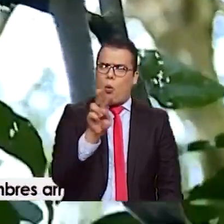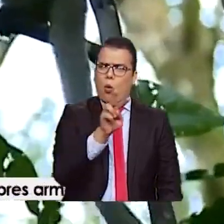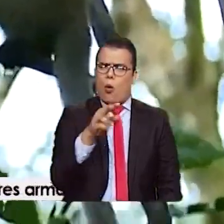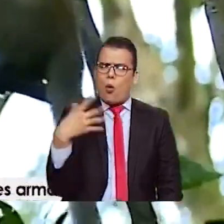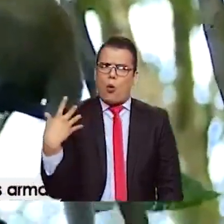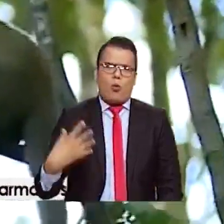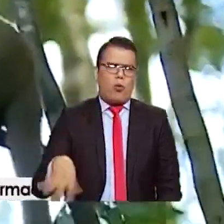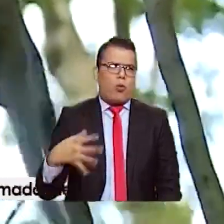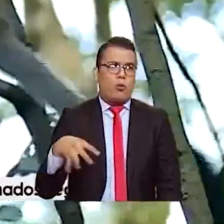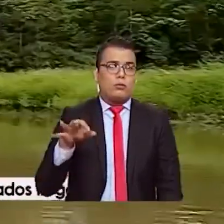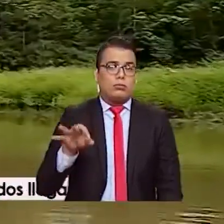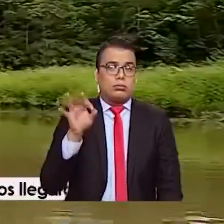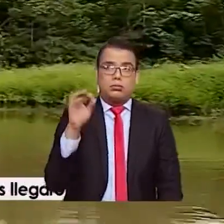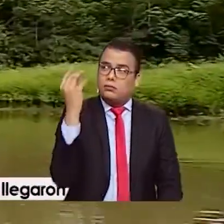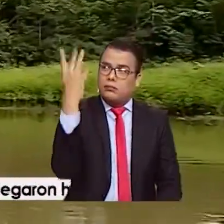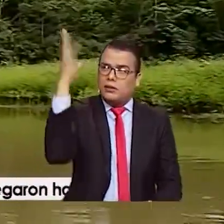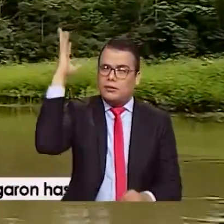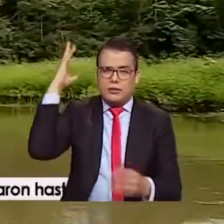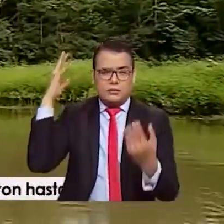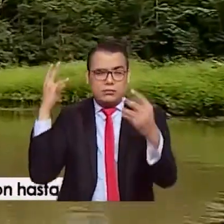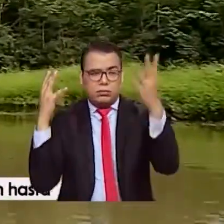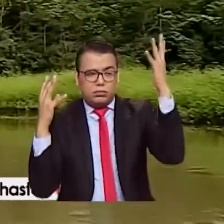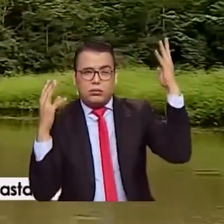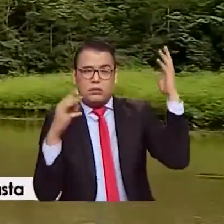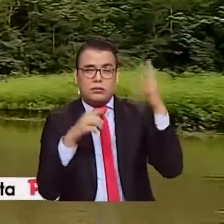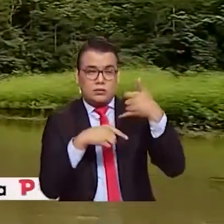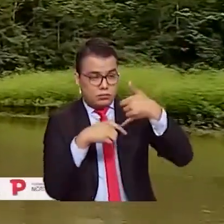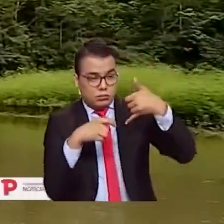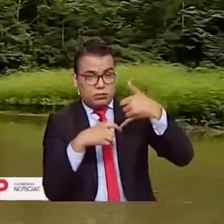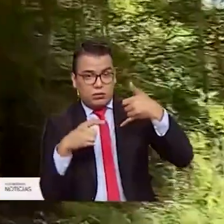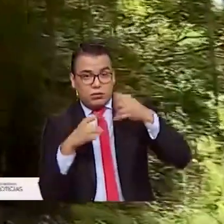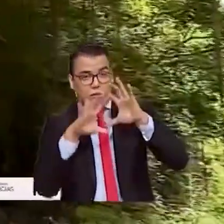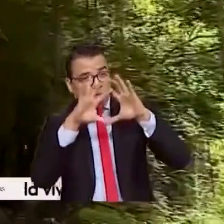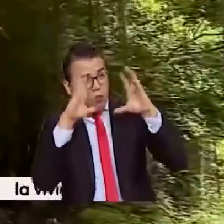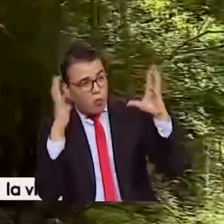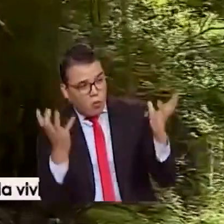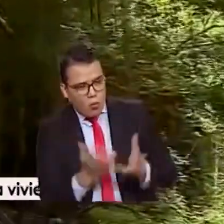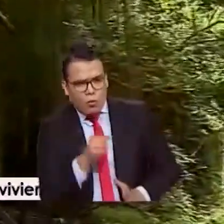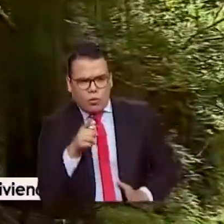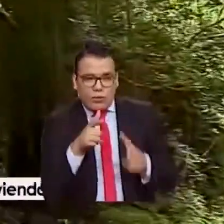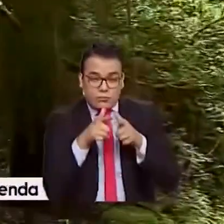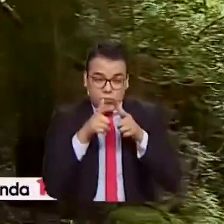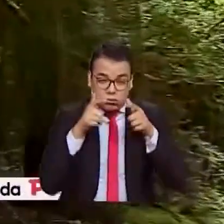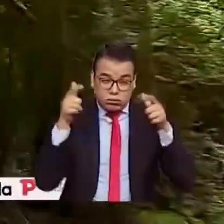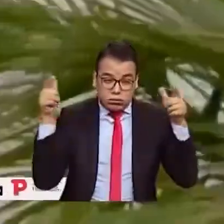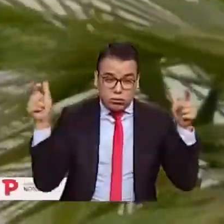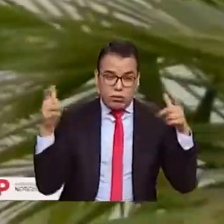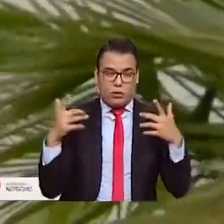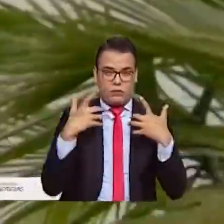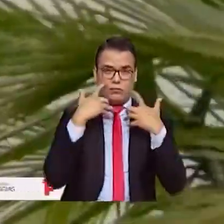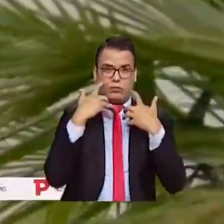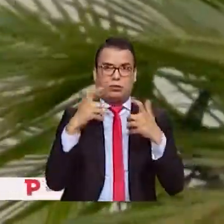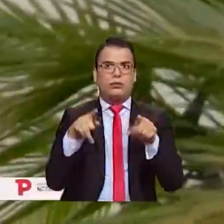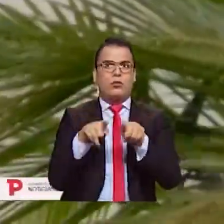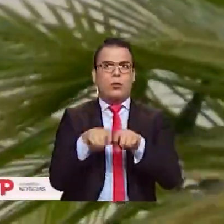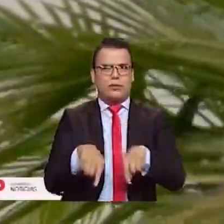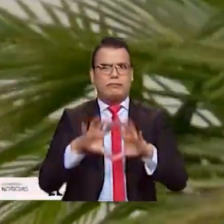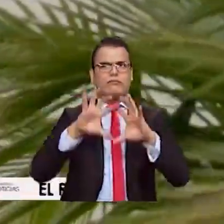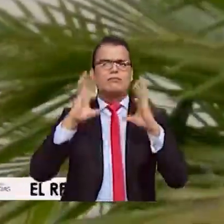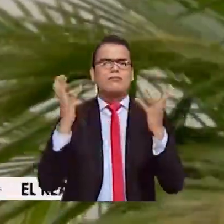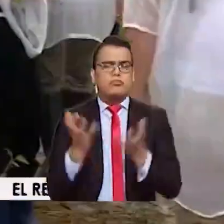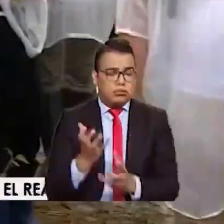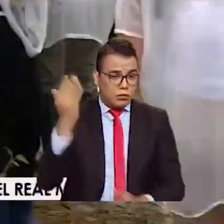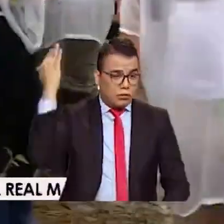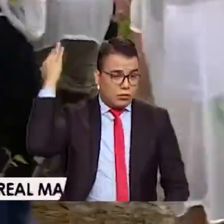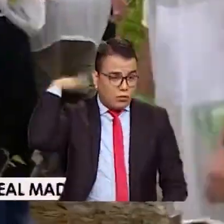incalculable. La selva del Amazonas es la más grande de todo el mundo, lo que le ha valido el sobrenombre del pulmón del planeta. Y en la cual